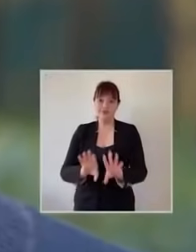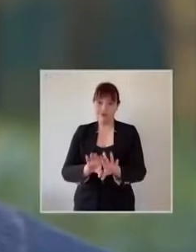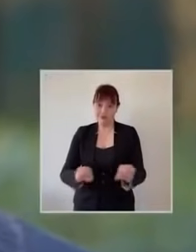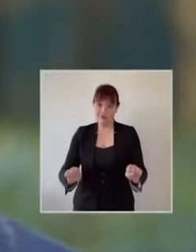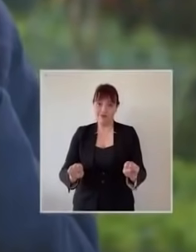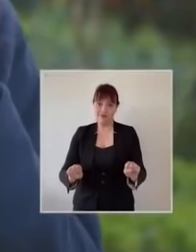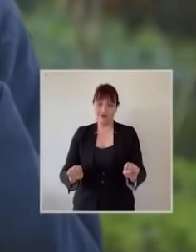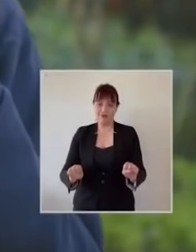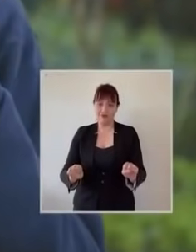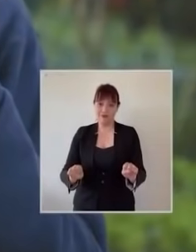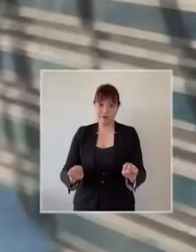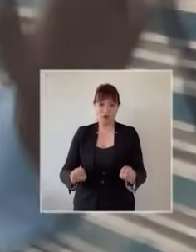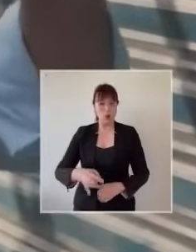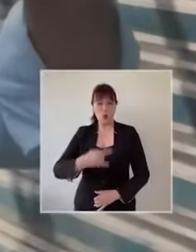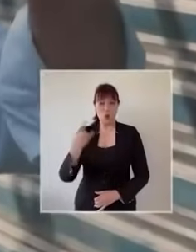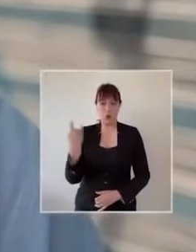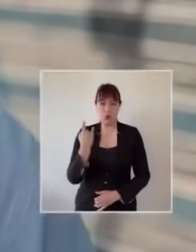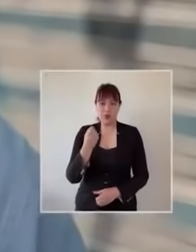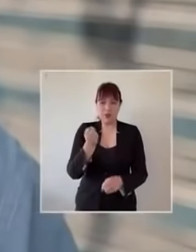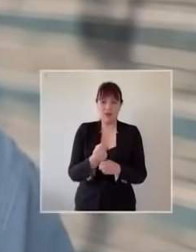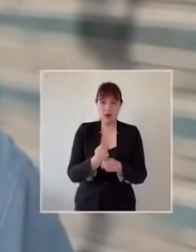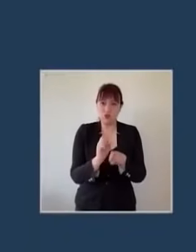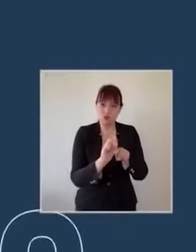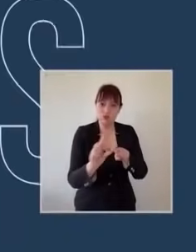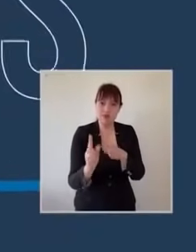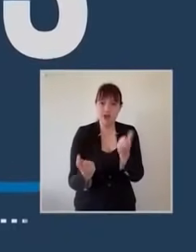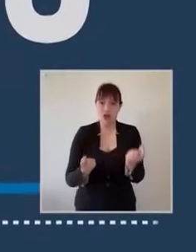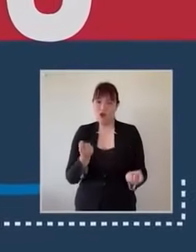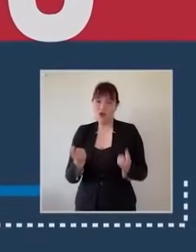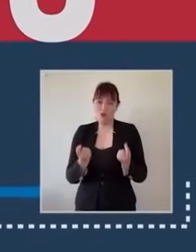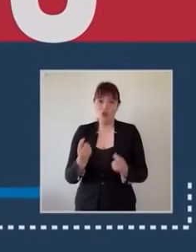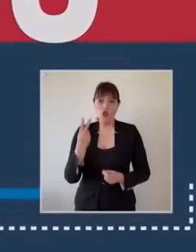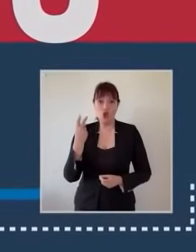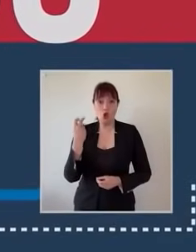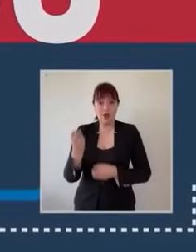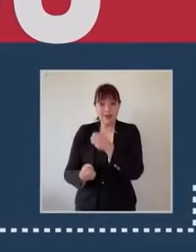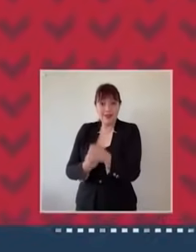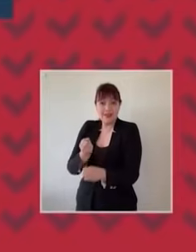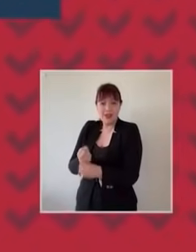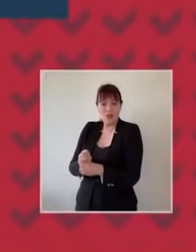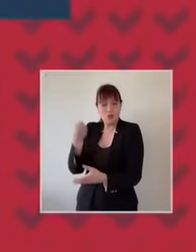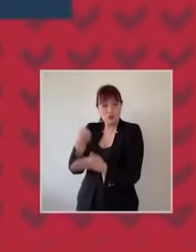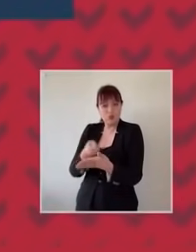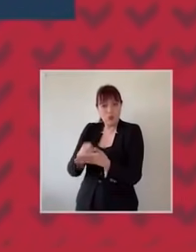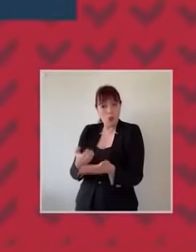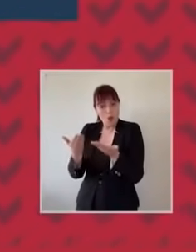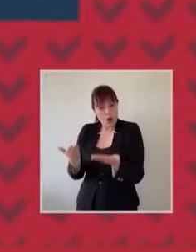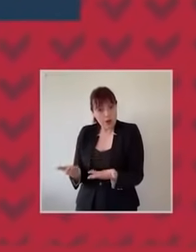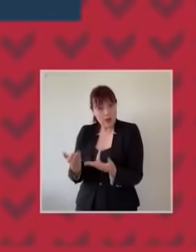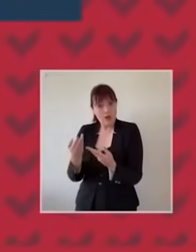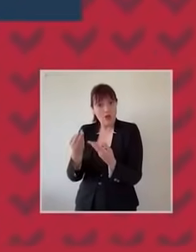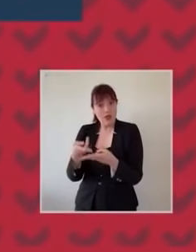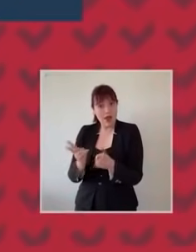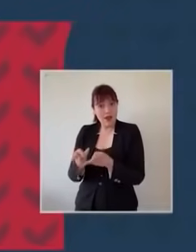Estamos de acuerdo que hoy es urgente generar empleo y reactivar la economía. Más de 12 años luchamos por estos y